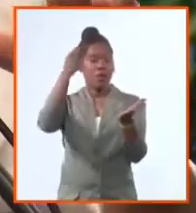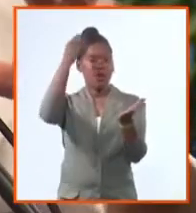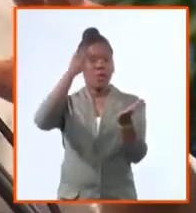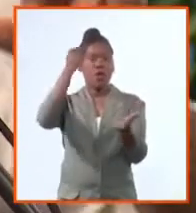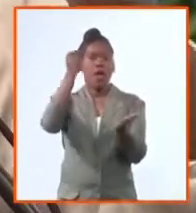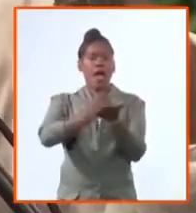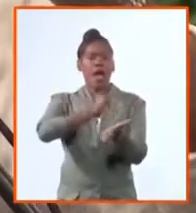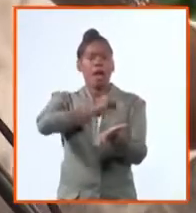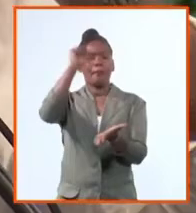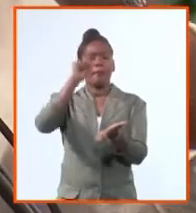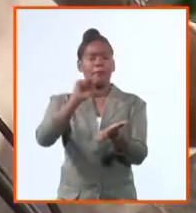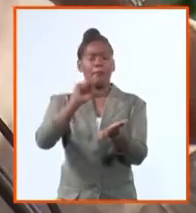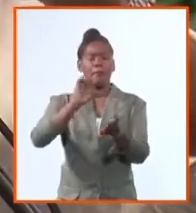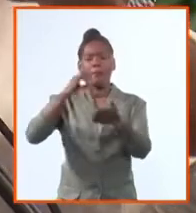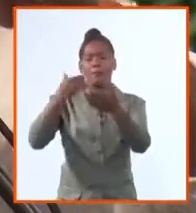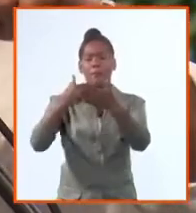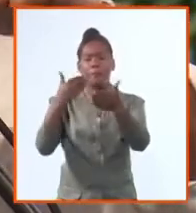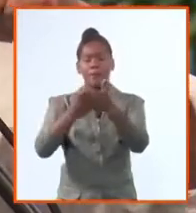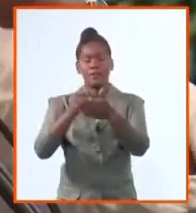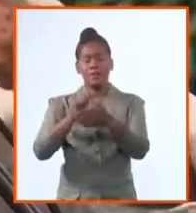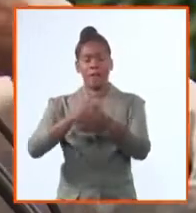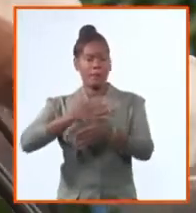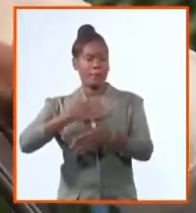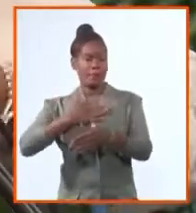El resto es... Esa es la otra inercia que tenemos. El resto